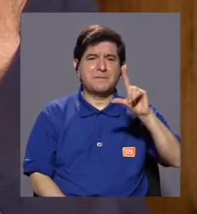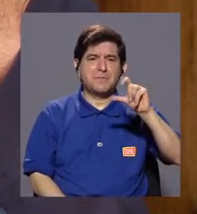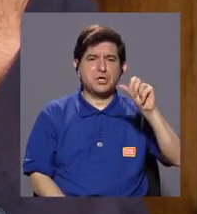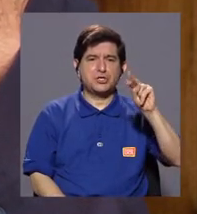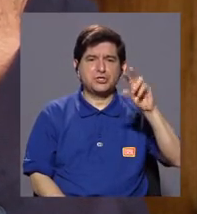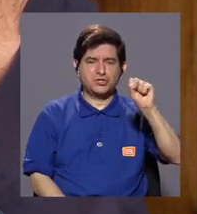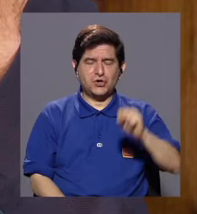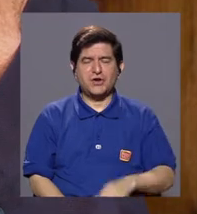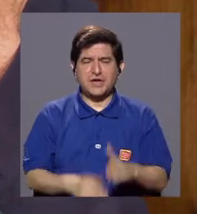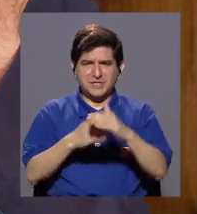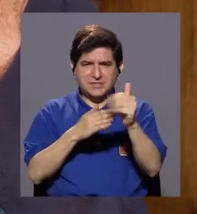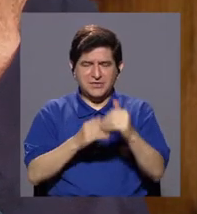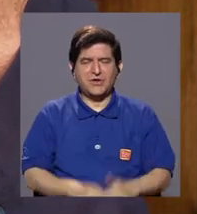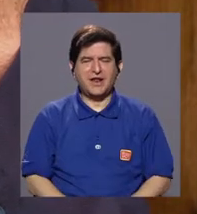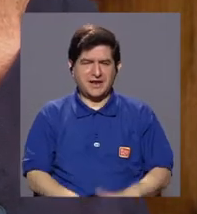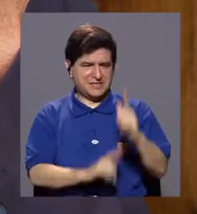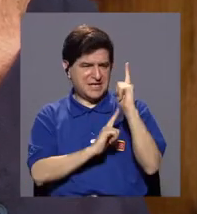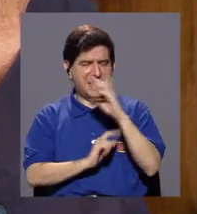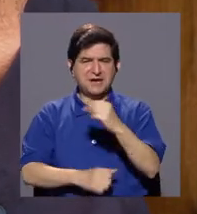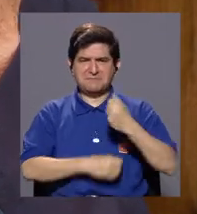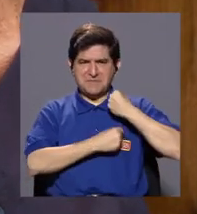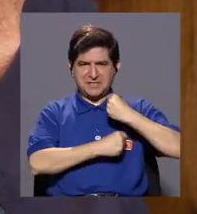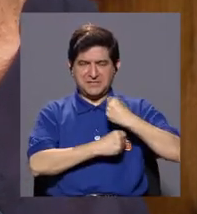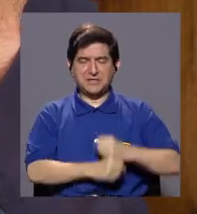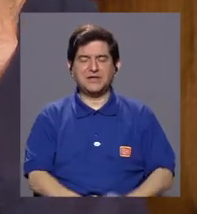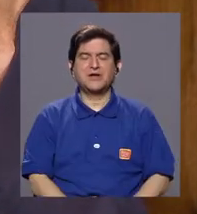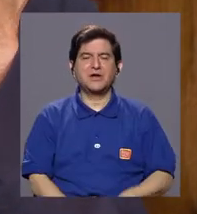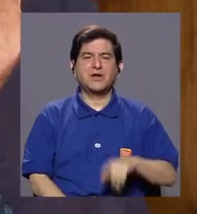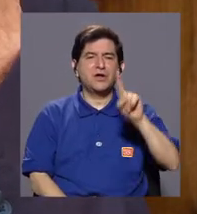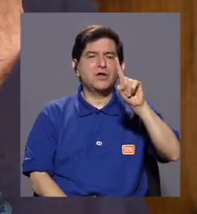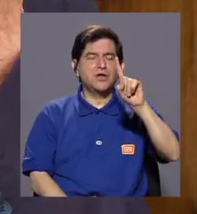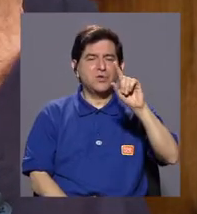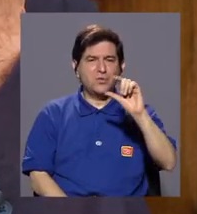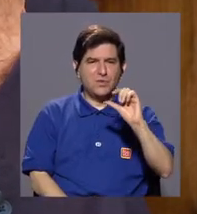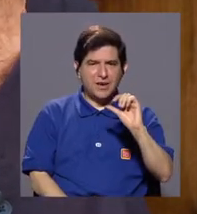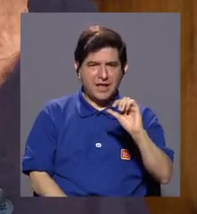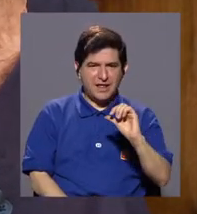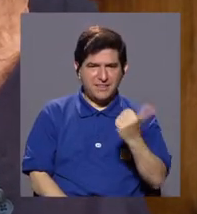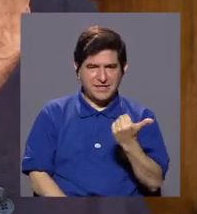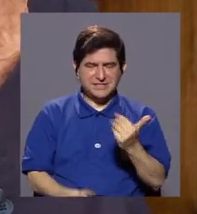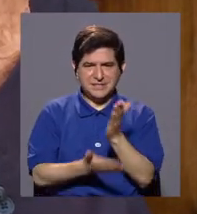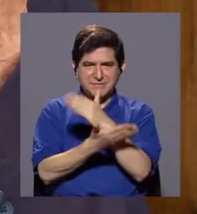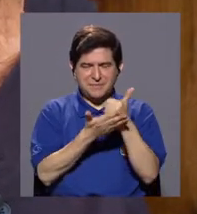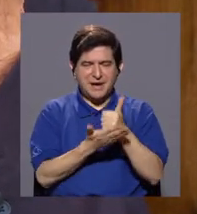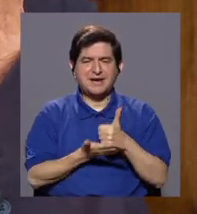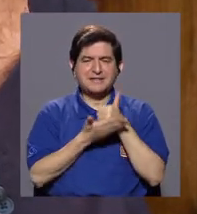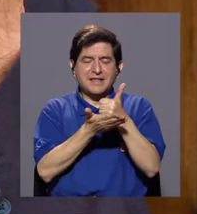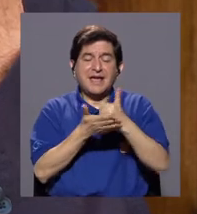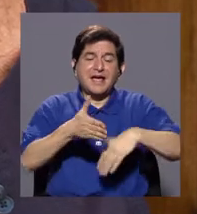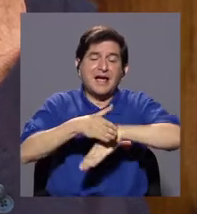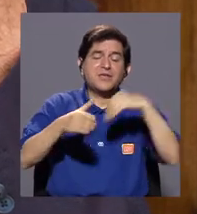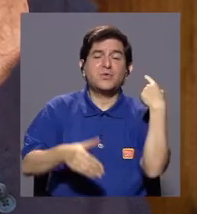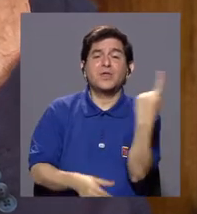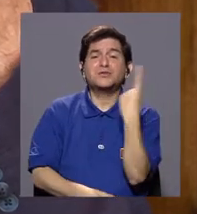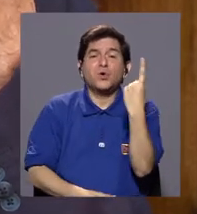billones de dólares en armas y soldados y solo una décima parte de eso en ayuda